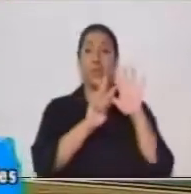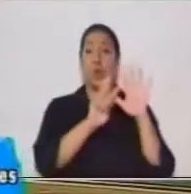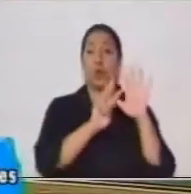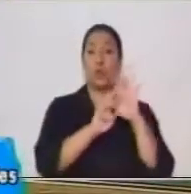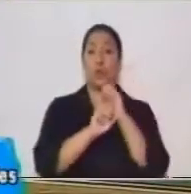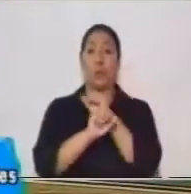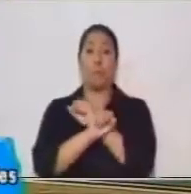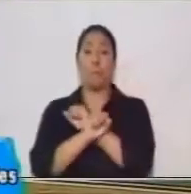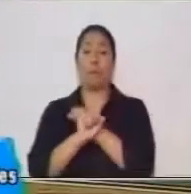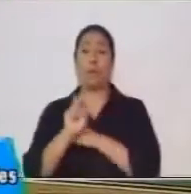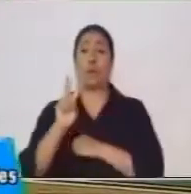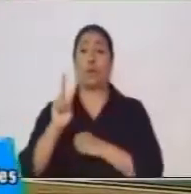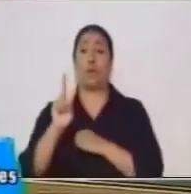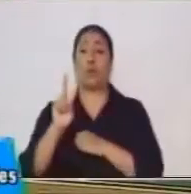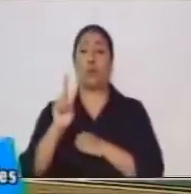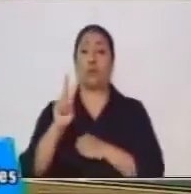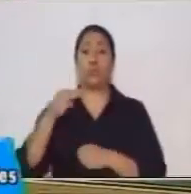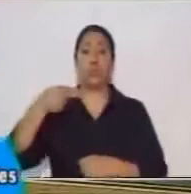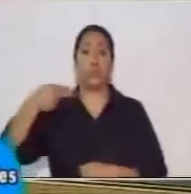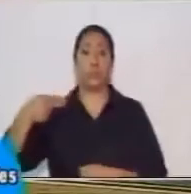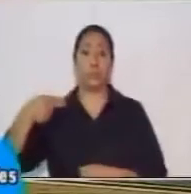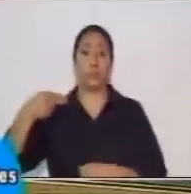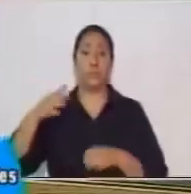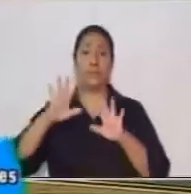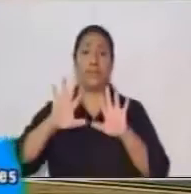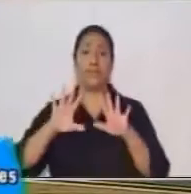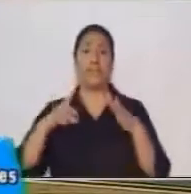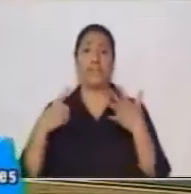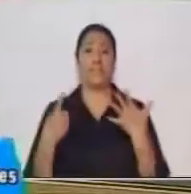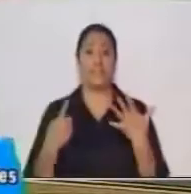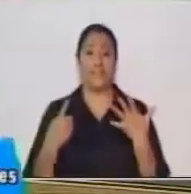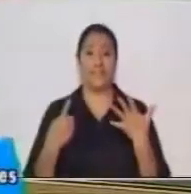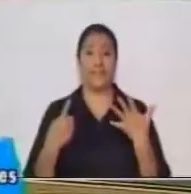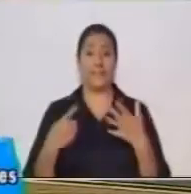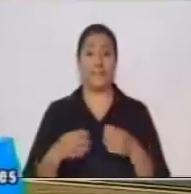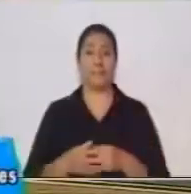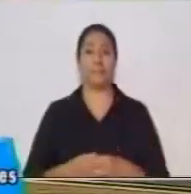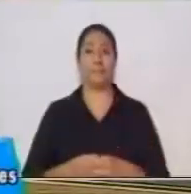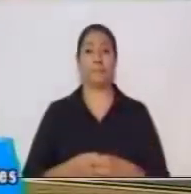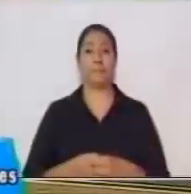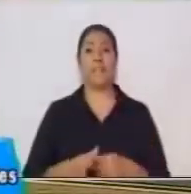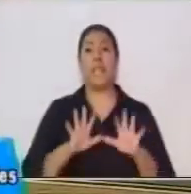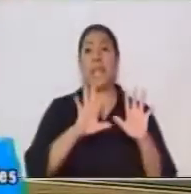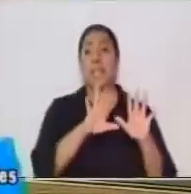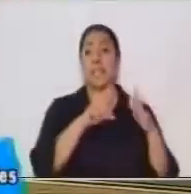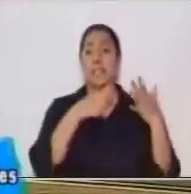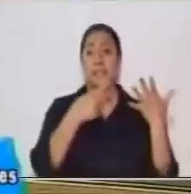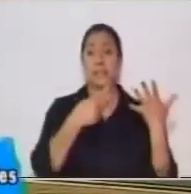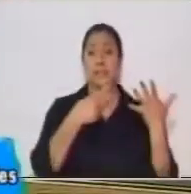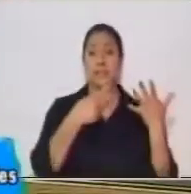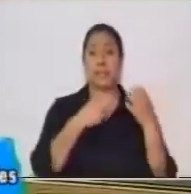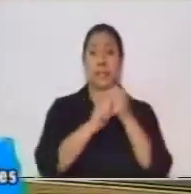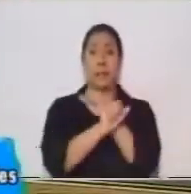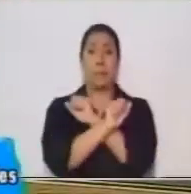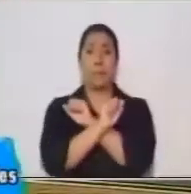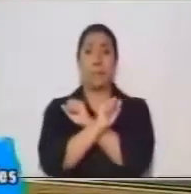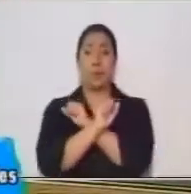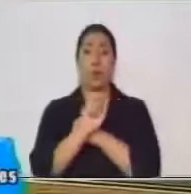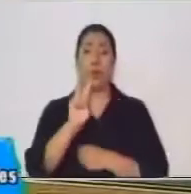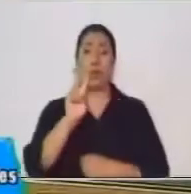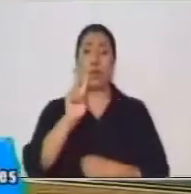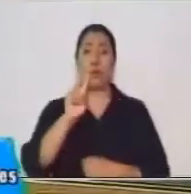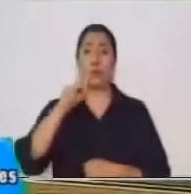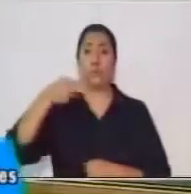nos da? 16. Y 16 por 2 nos va a dar 32. Muy